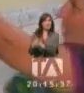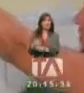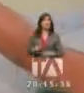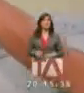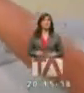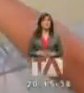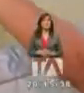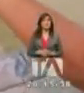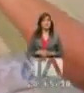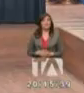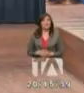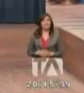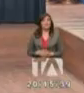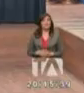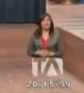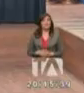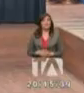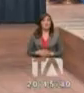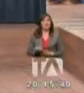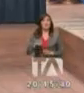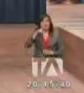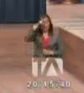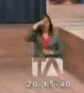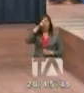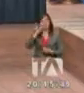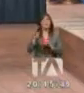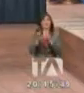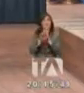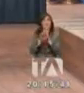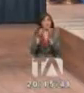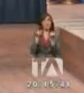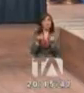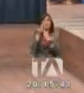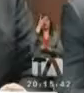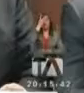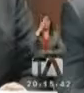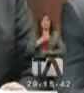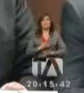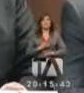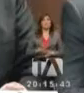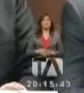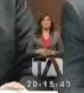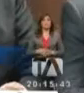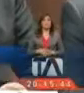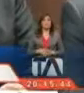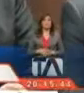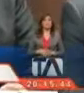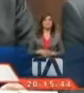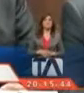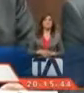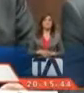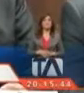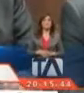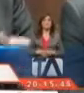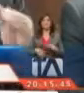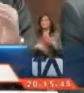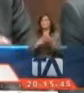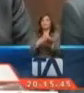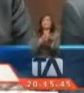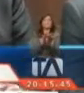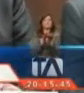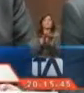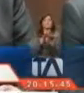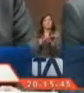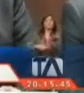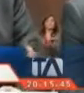de los mineros ilegales. Pero desde hoy se tomaron decisiones para frenar el riesgo. Es declarar un estado de excepción, se va a